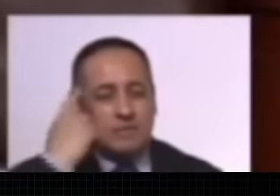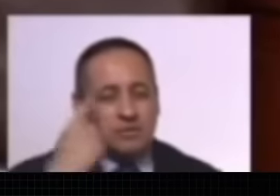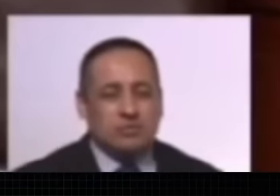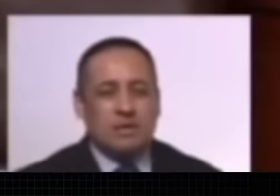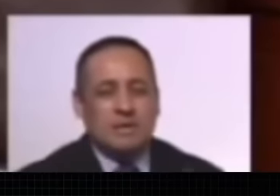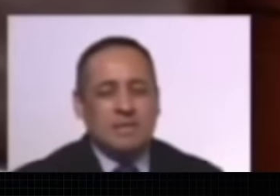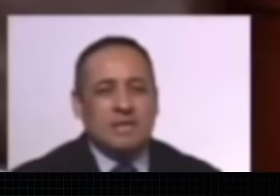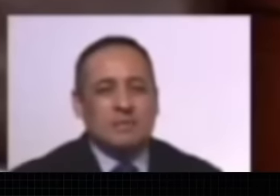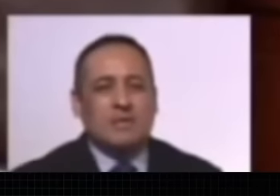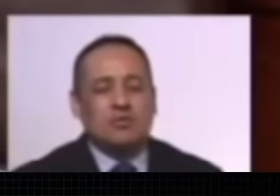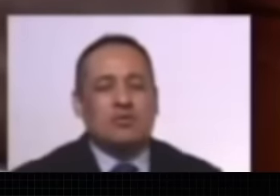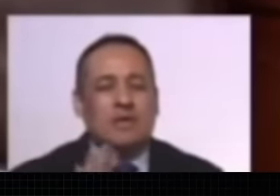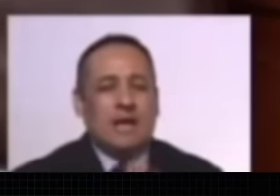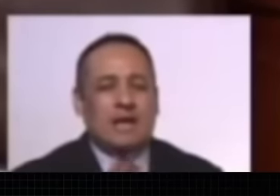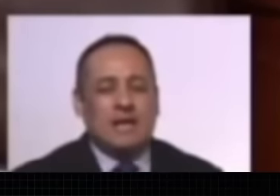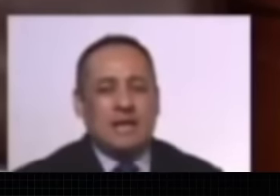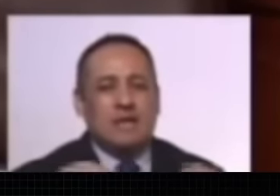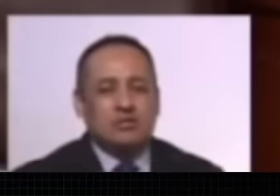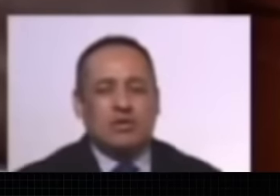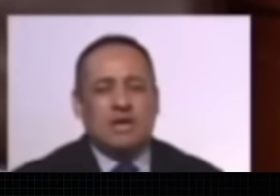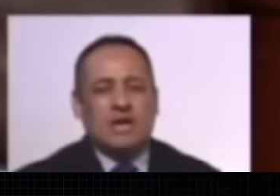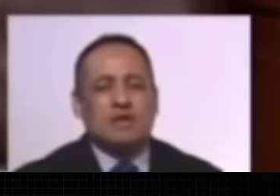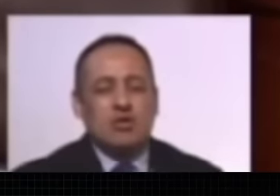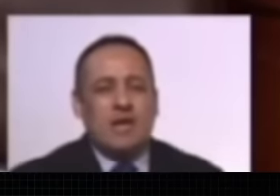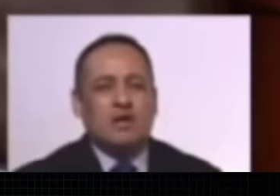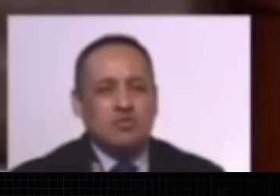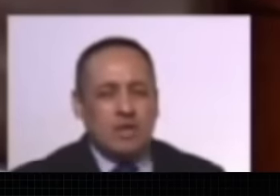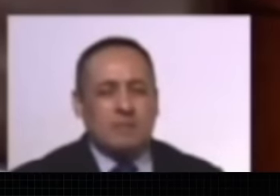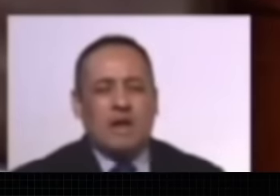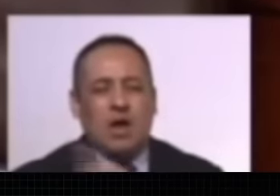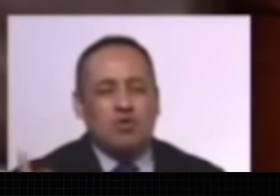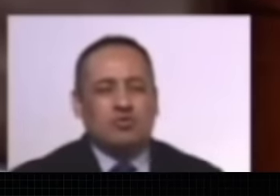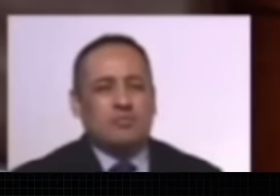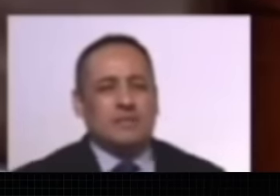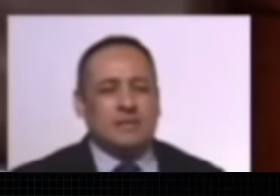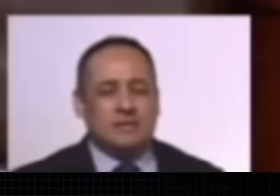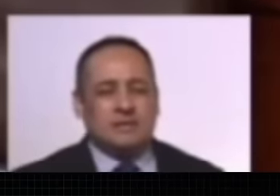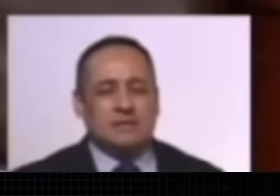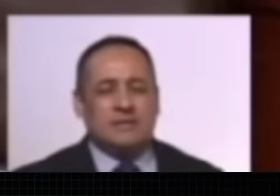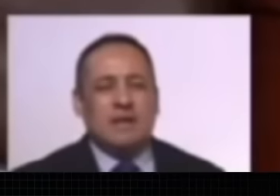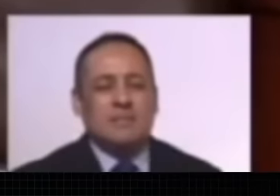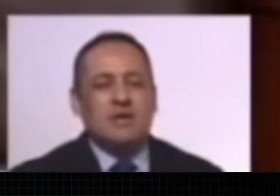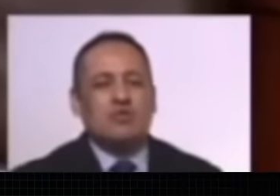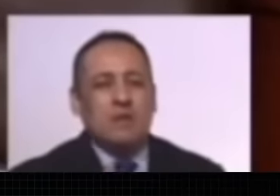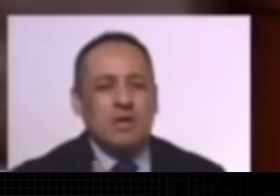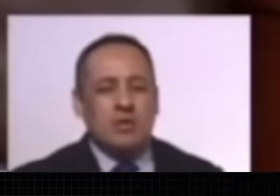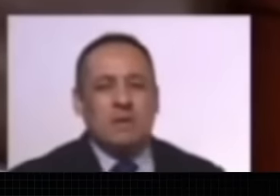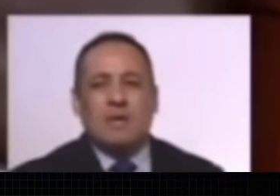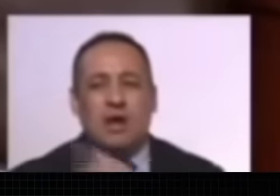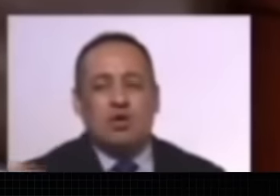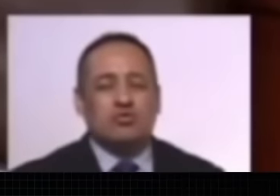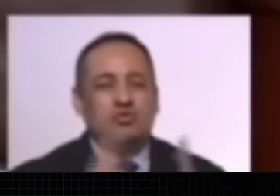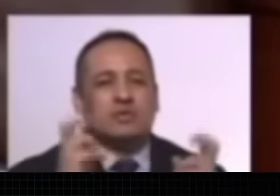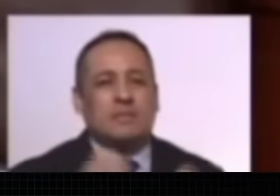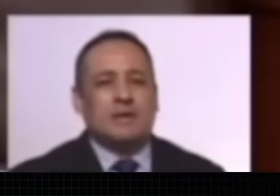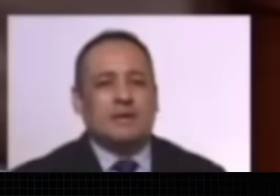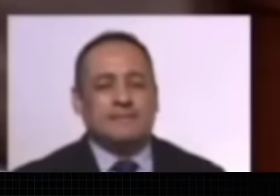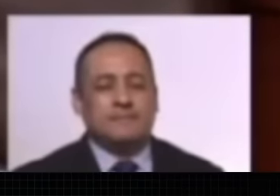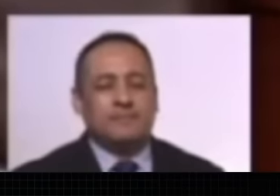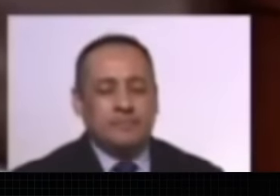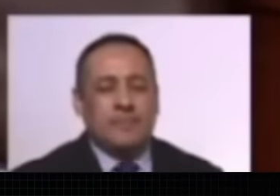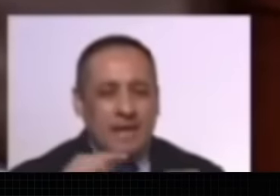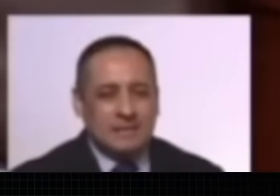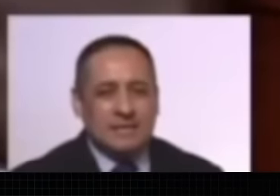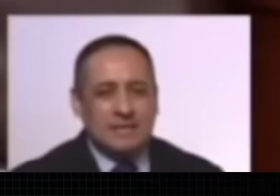de interpretación jurídico en la historia, que nos va a servir para otros presidentes, que nos va a servir para otros casos. Pero así